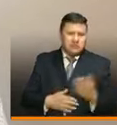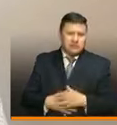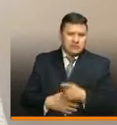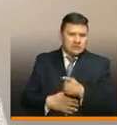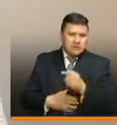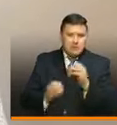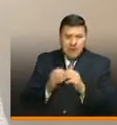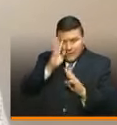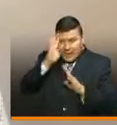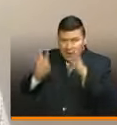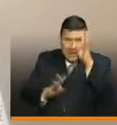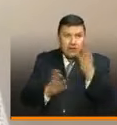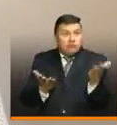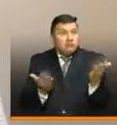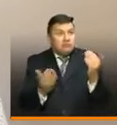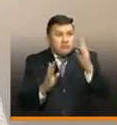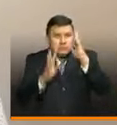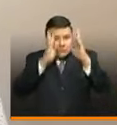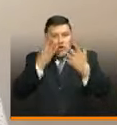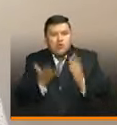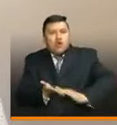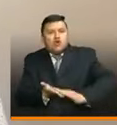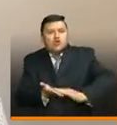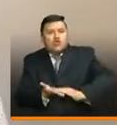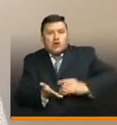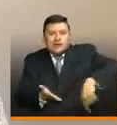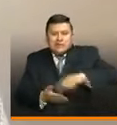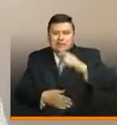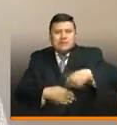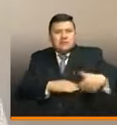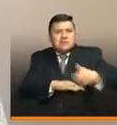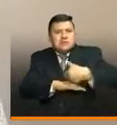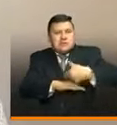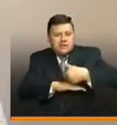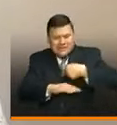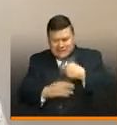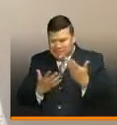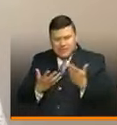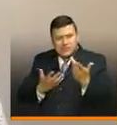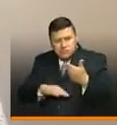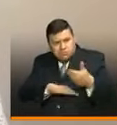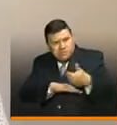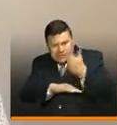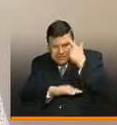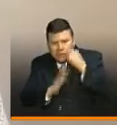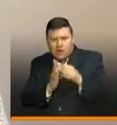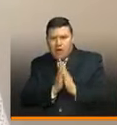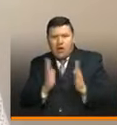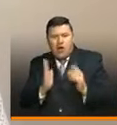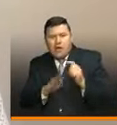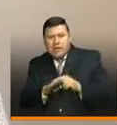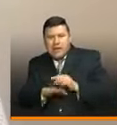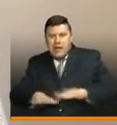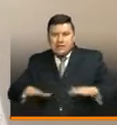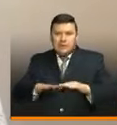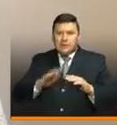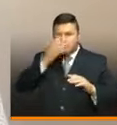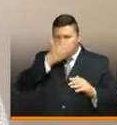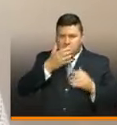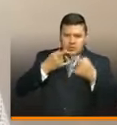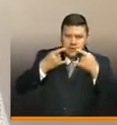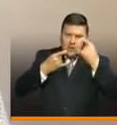más creativos del país pensar en alternativas que nos pidieran mejorar las capacidades, por ejemplo, de salir a espacios públicos, de